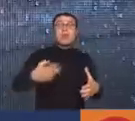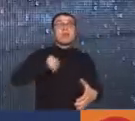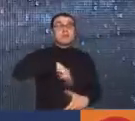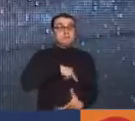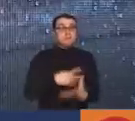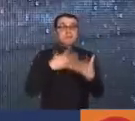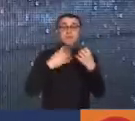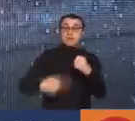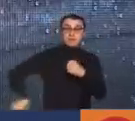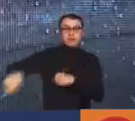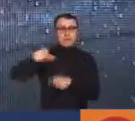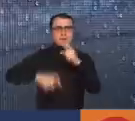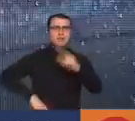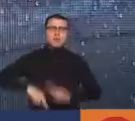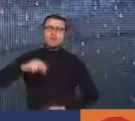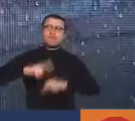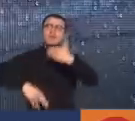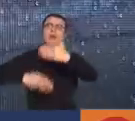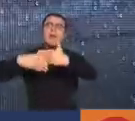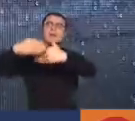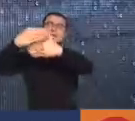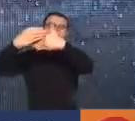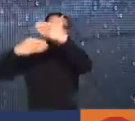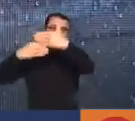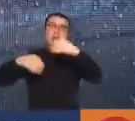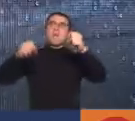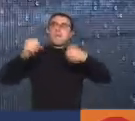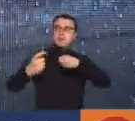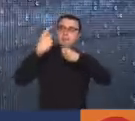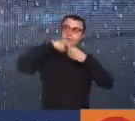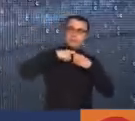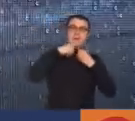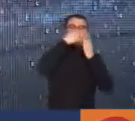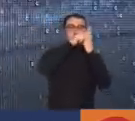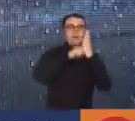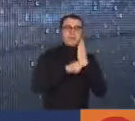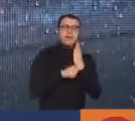programa de renovación, no, eso no se llama renovación, de